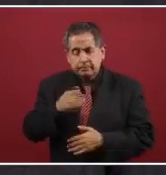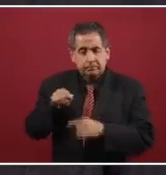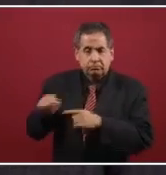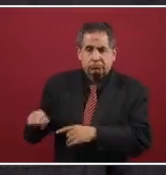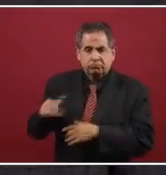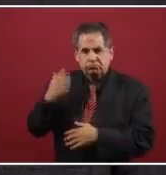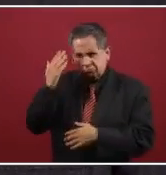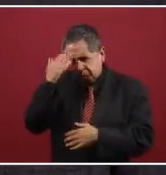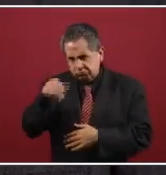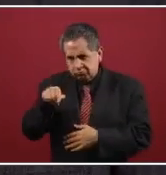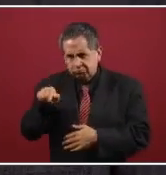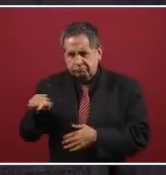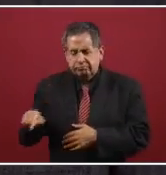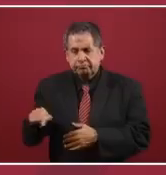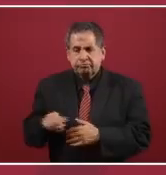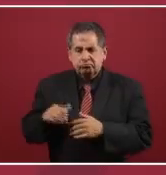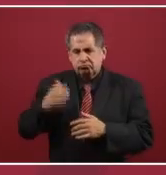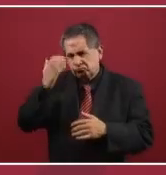su